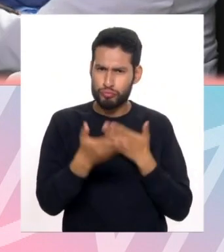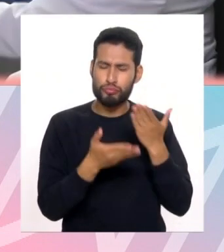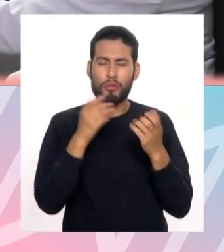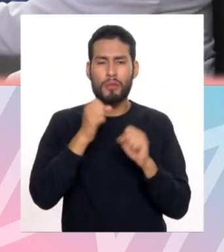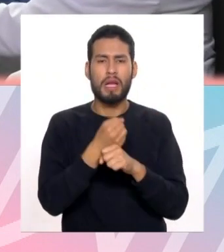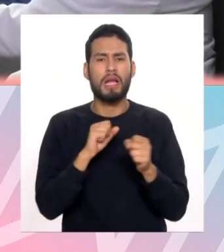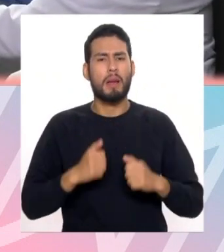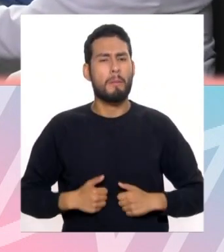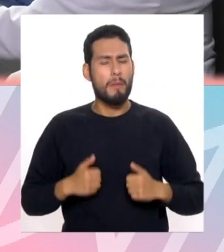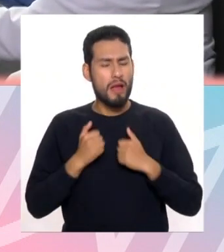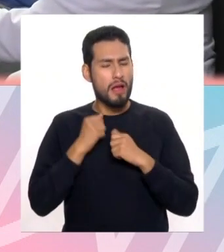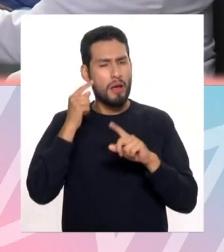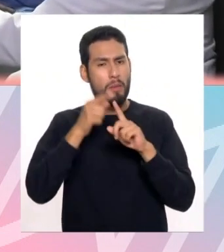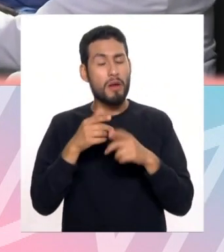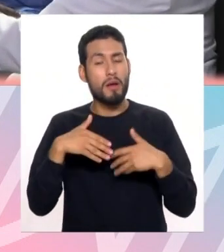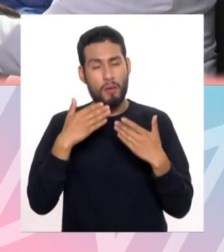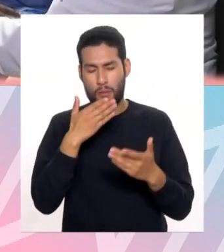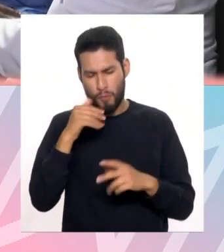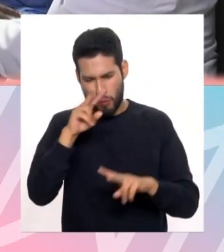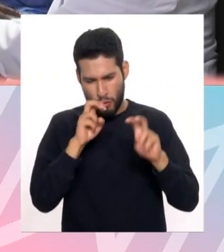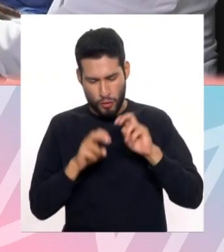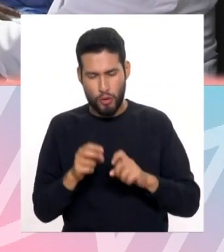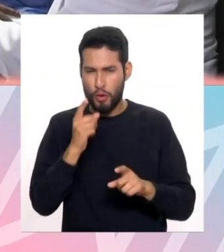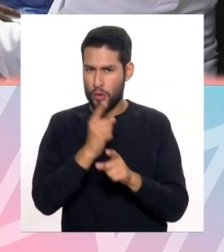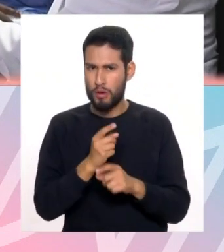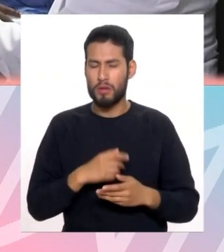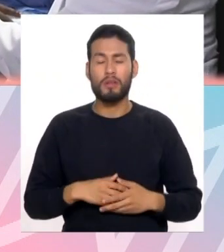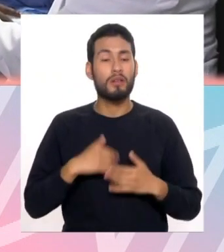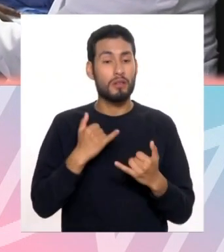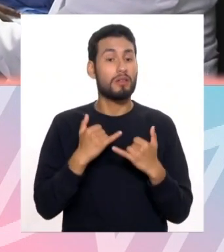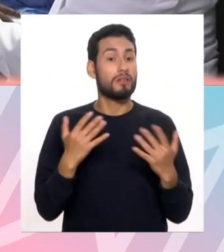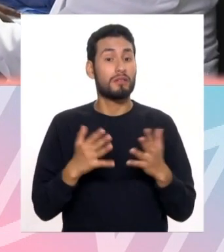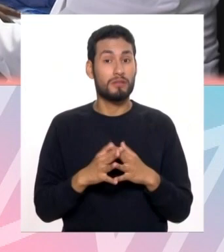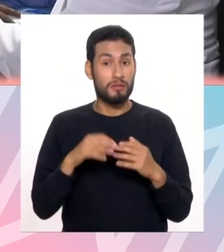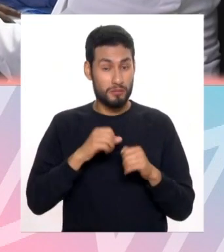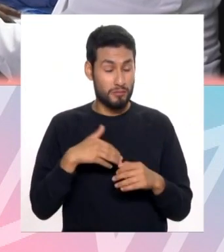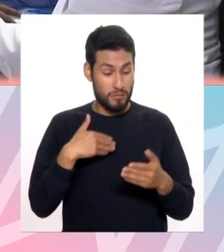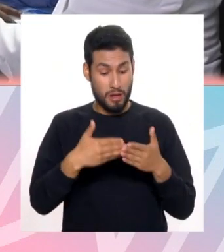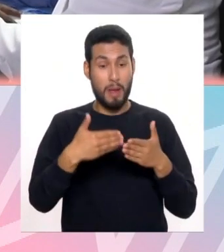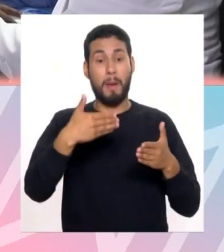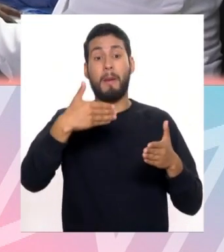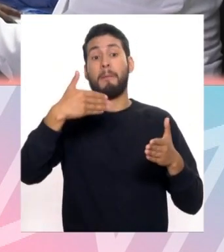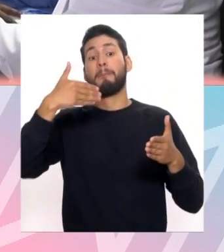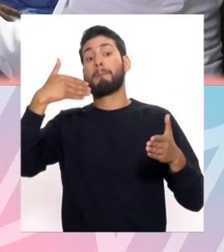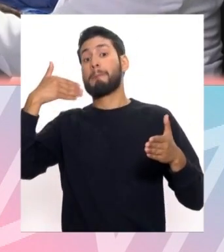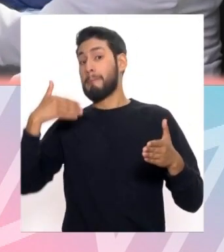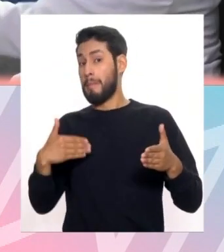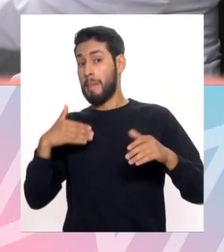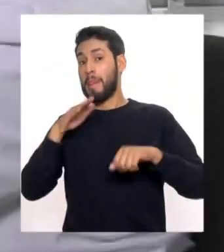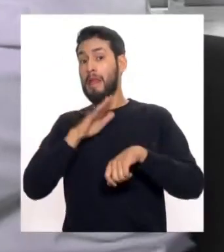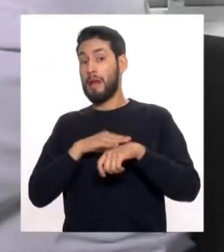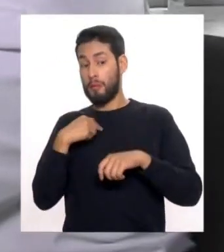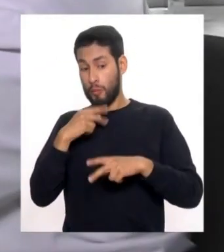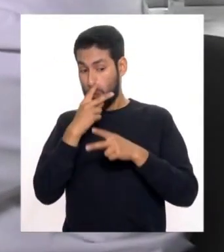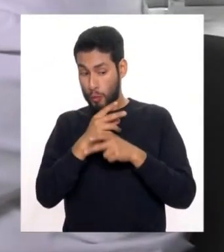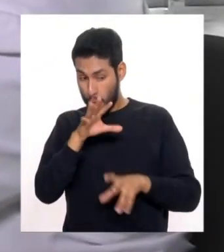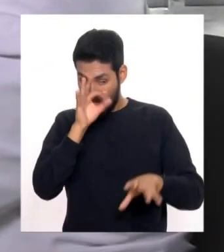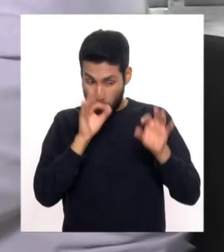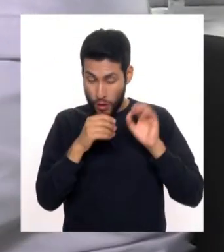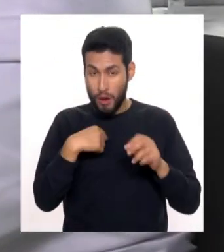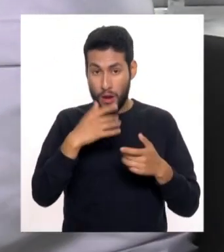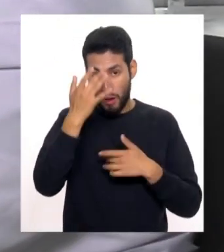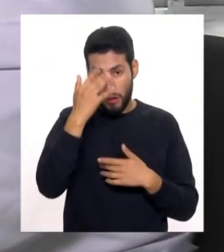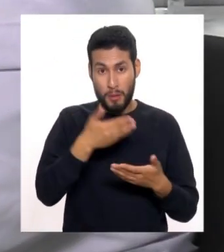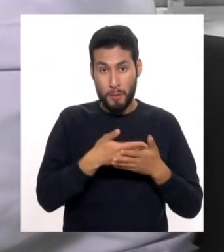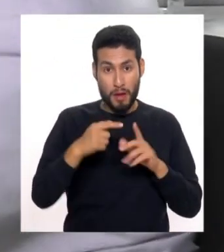salvar vidas, para tener un diagnóstico adecuado y justamente para prever alguna patología fetal, que es el tema,